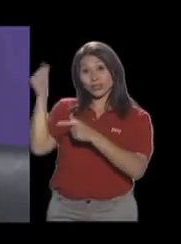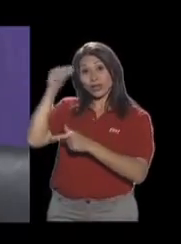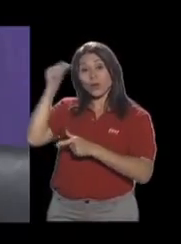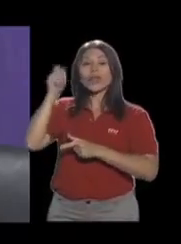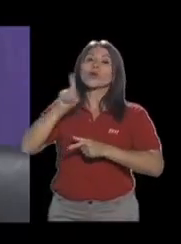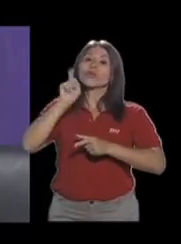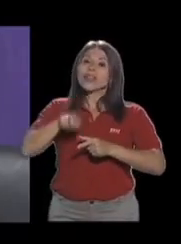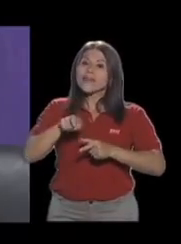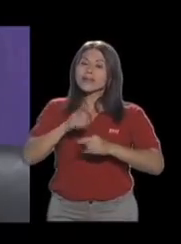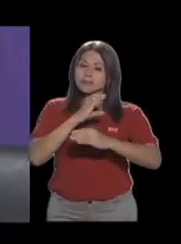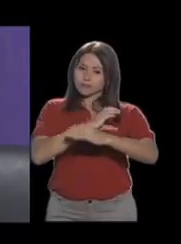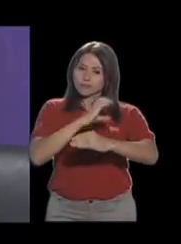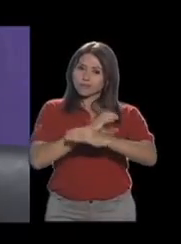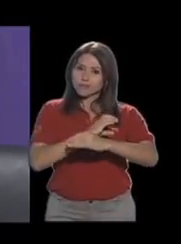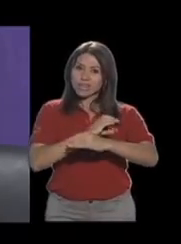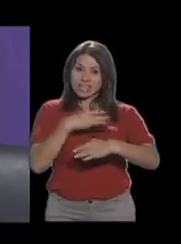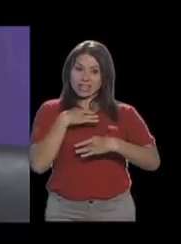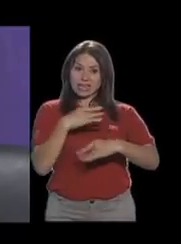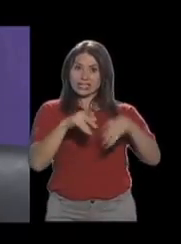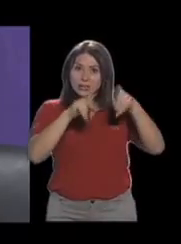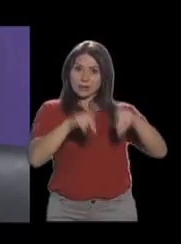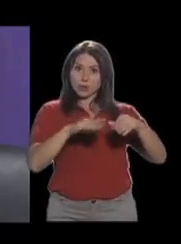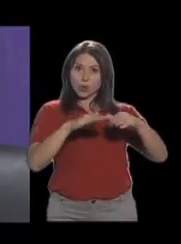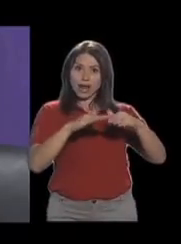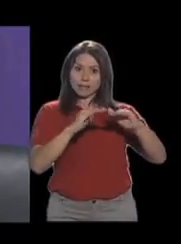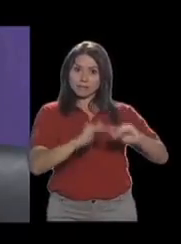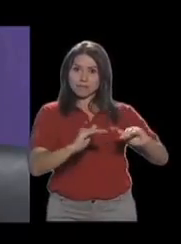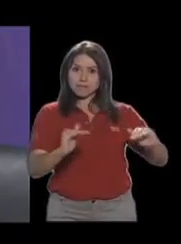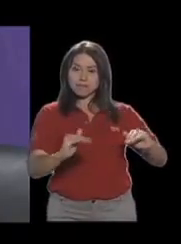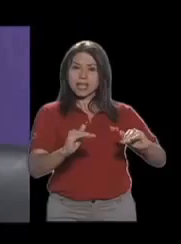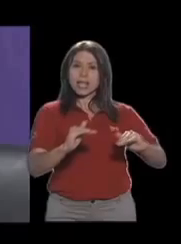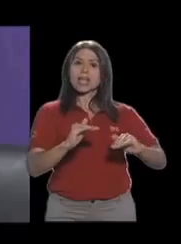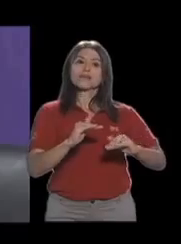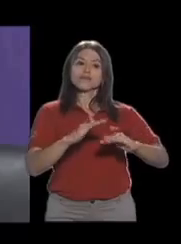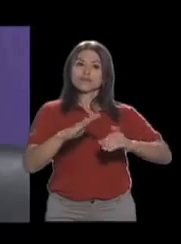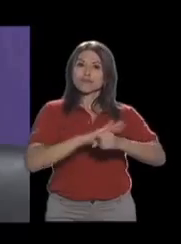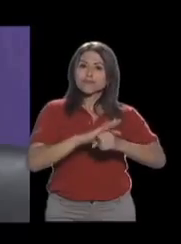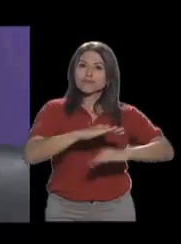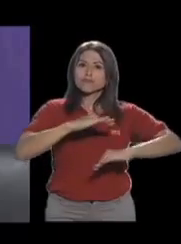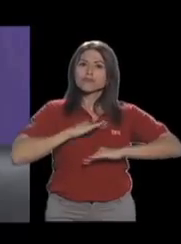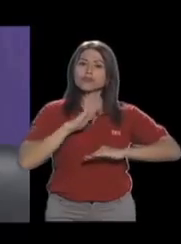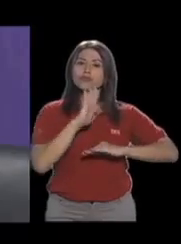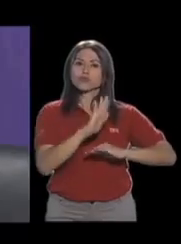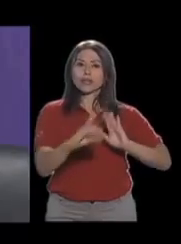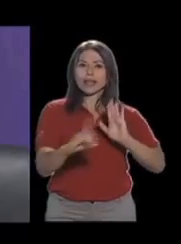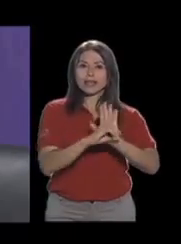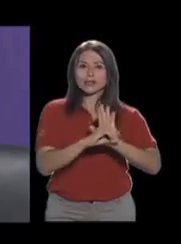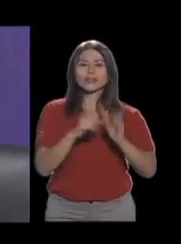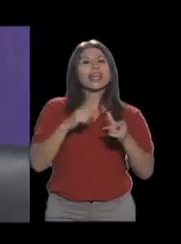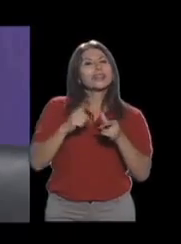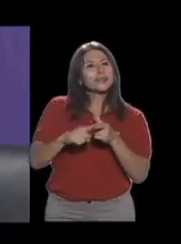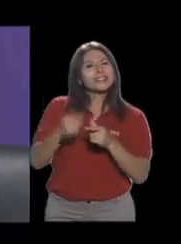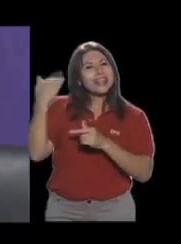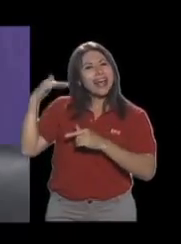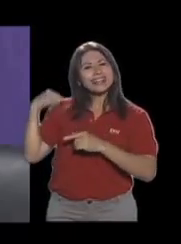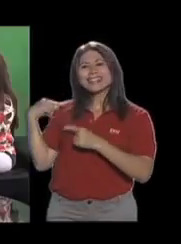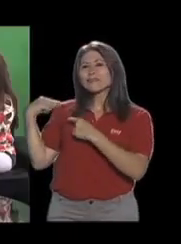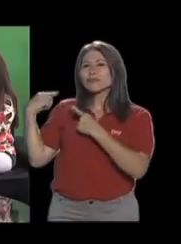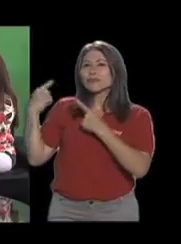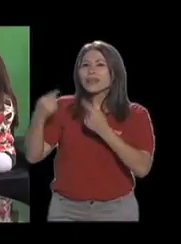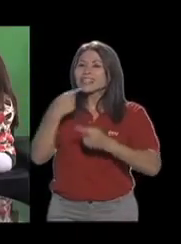edad se encuentren satisfechos y se garantice, ¿verdad? Entonces, ¿qué es lo que se había estado diciendo? Que las personas menores de